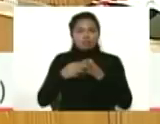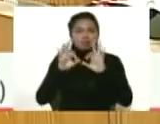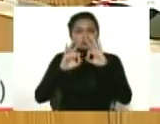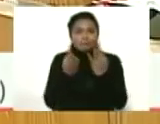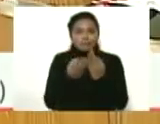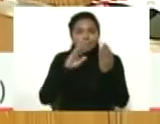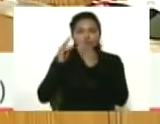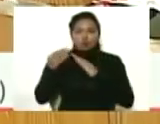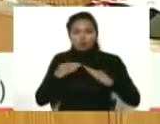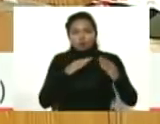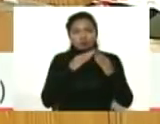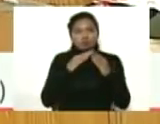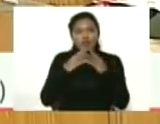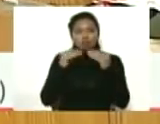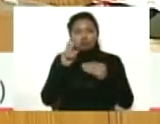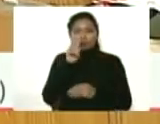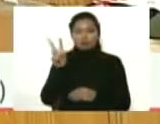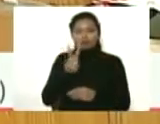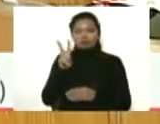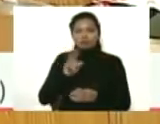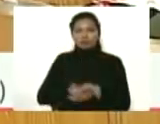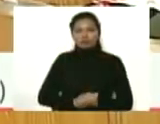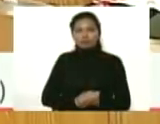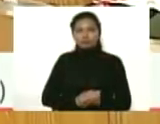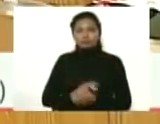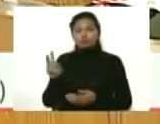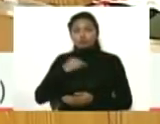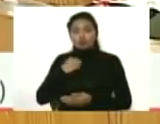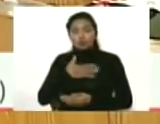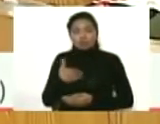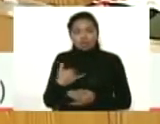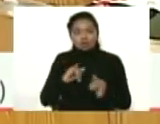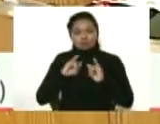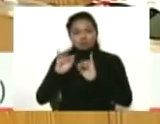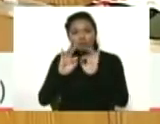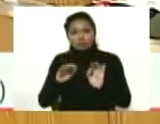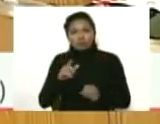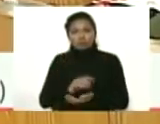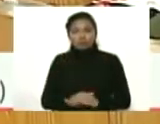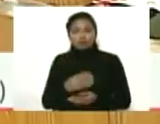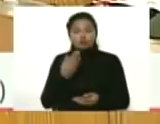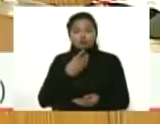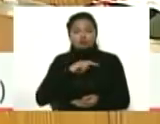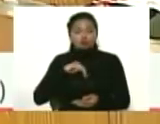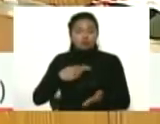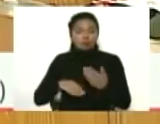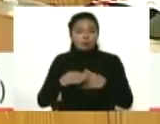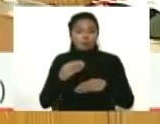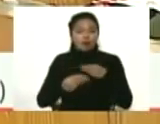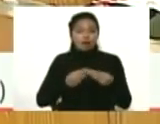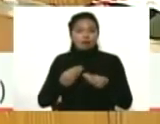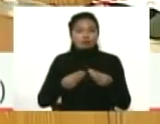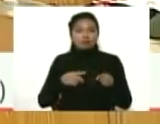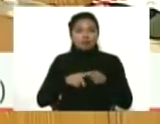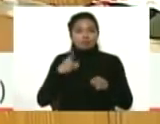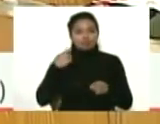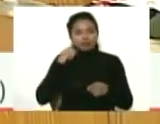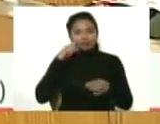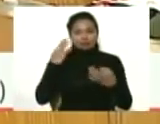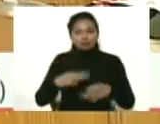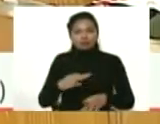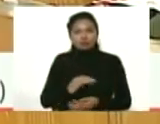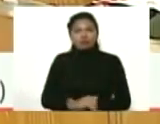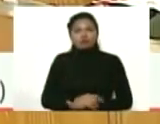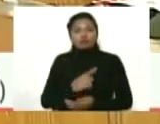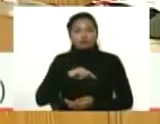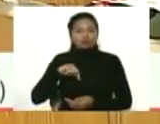a la comunidad, a toda Venezuela. Eso es lo que queremos. Y es lo que vamos a tener. Tengan la seguridad. Es